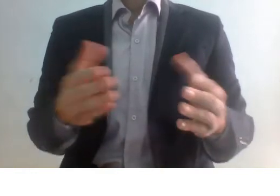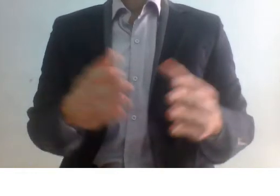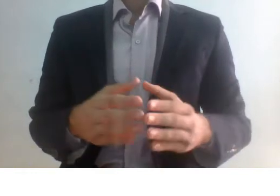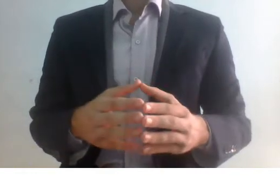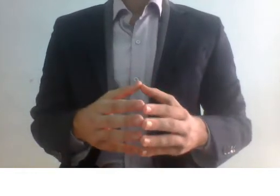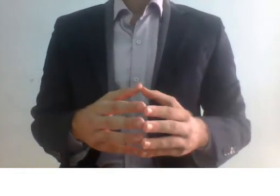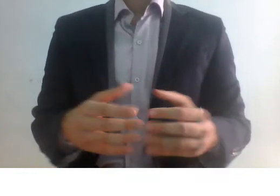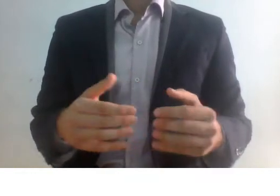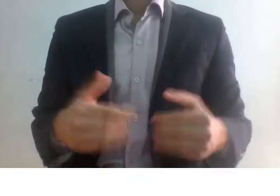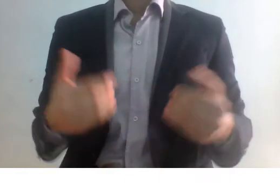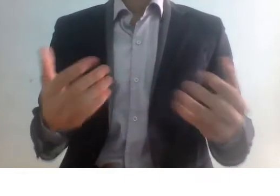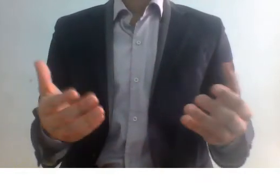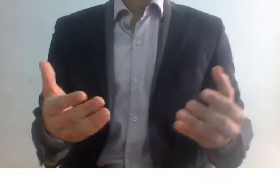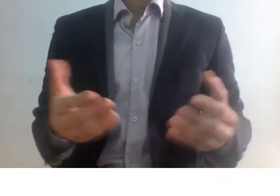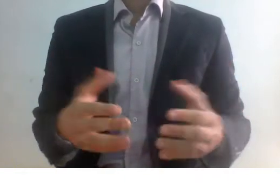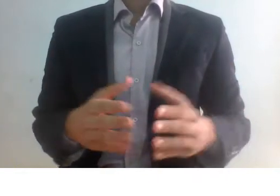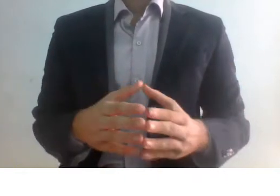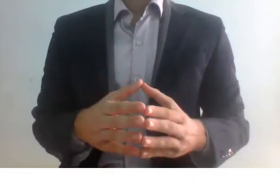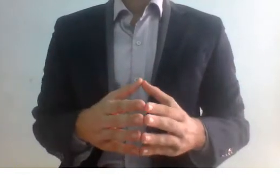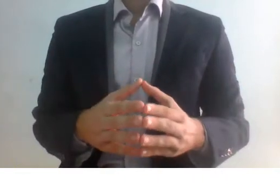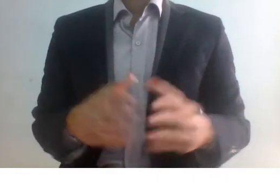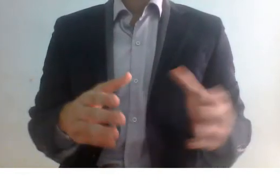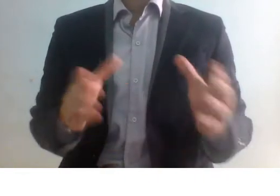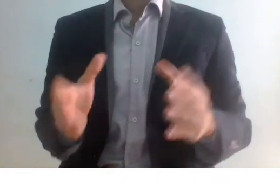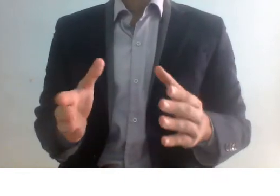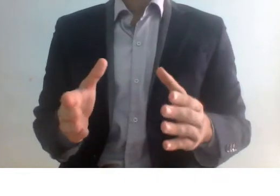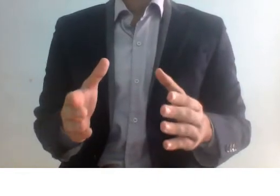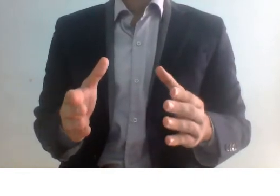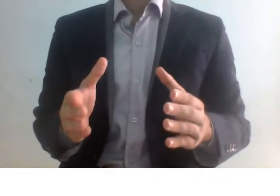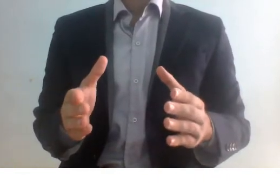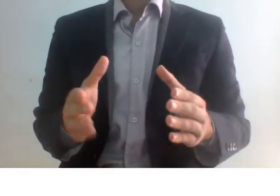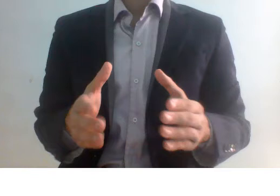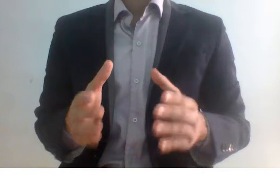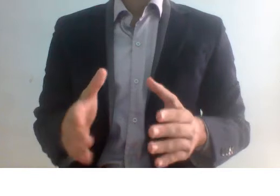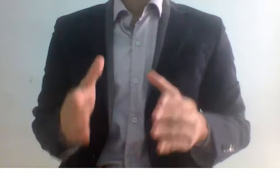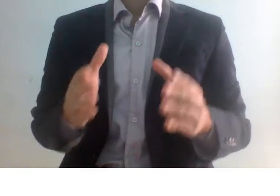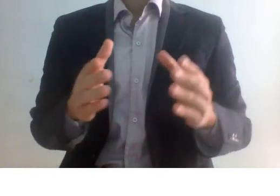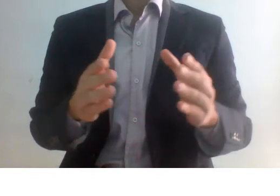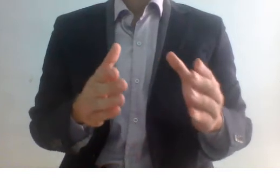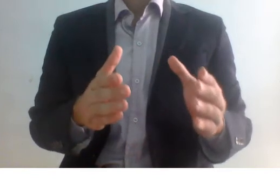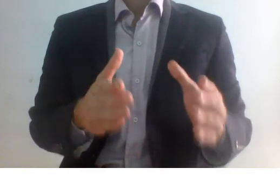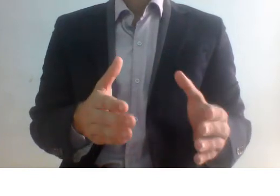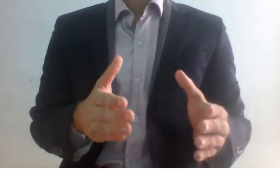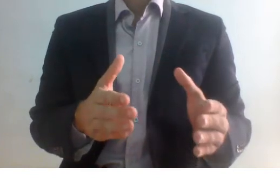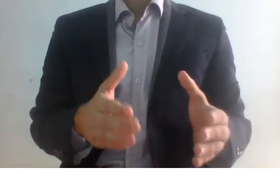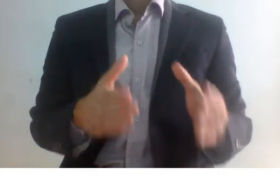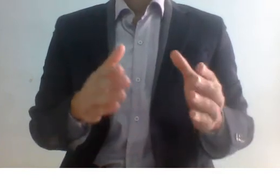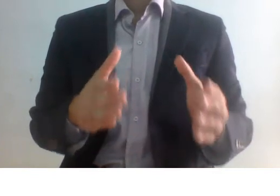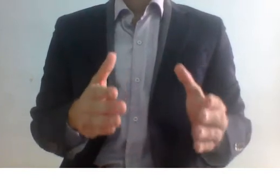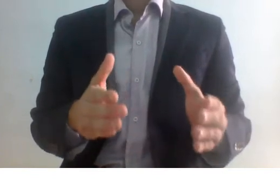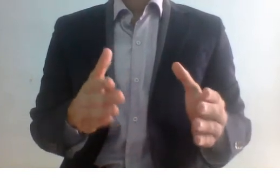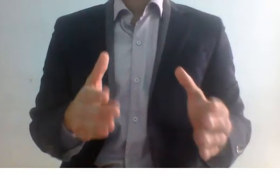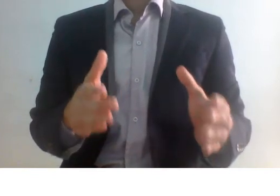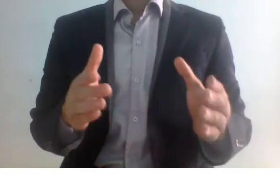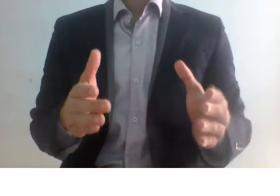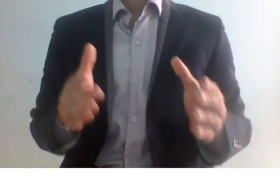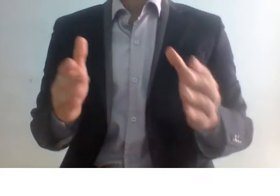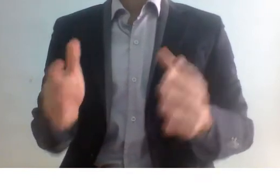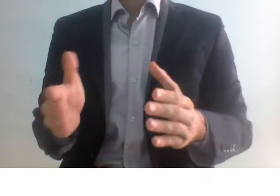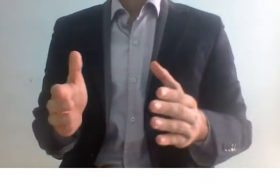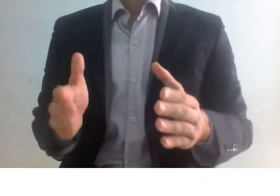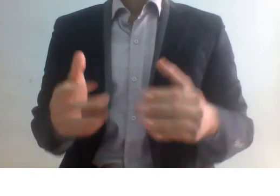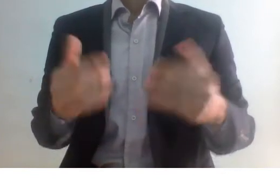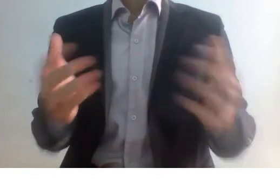intermediario? Va a decir, ok, voy con la empresa, le digo, yo tengo tal cantidad de personas que necesitan empleo y yo te puedo prestar el servicio, vamos a